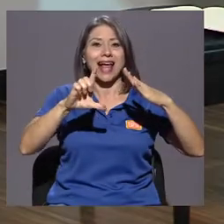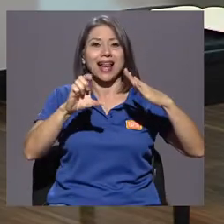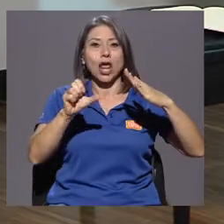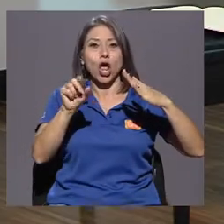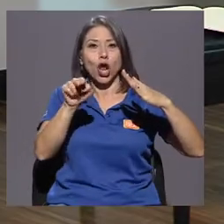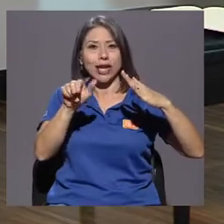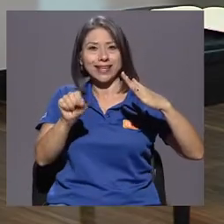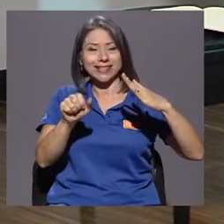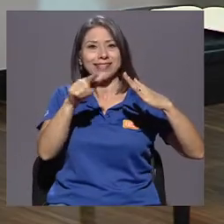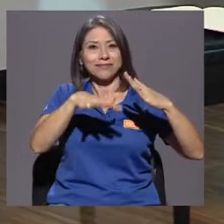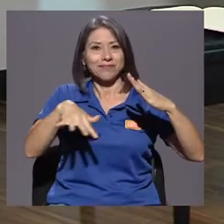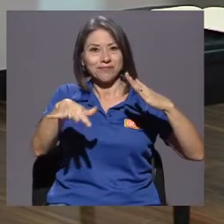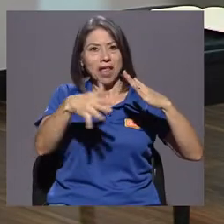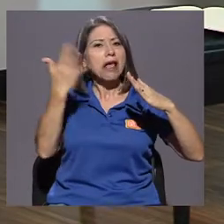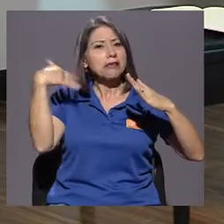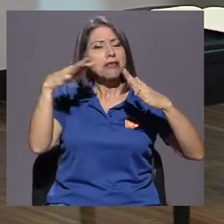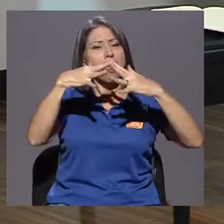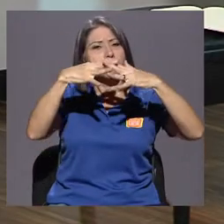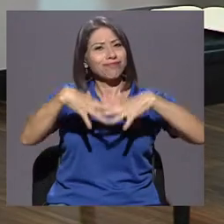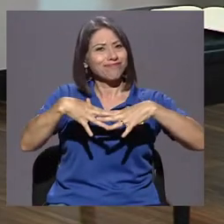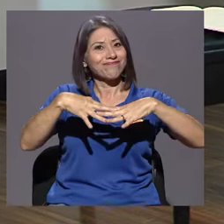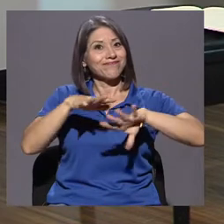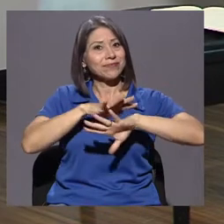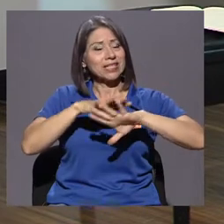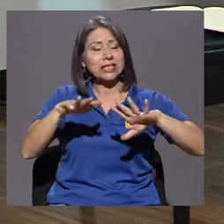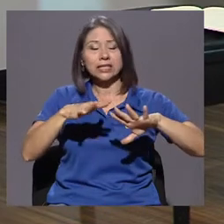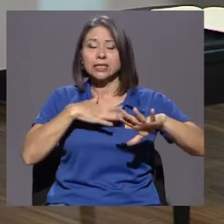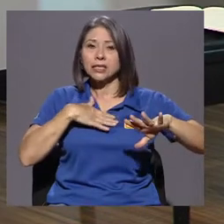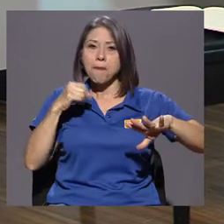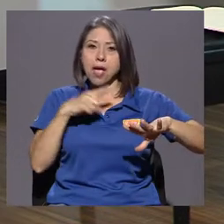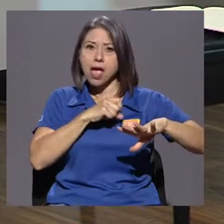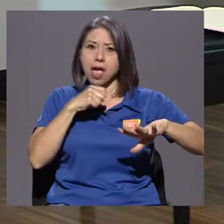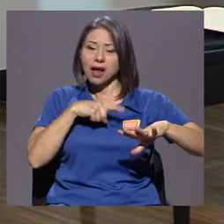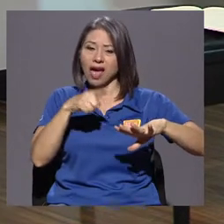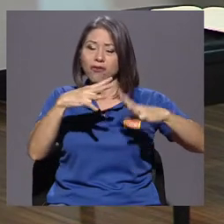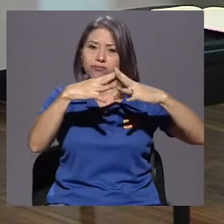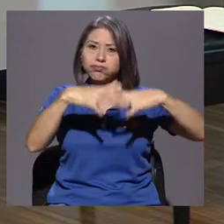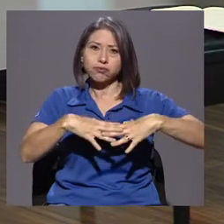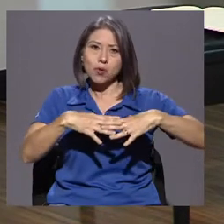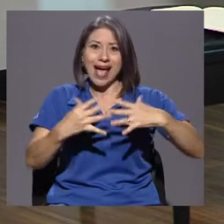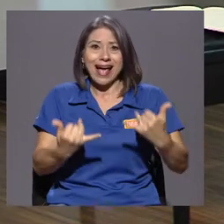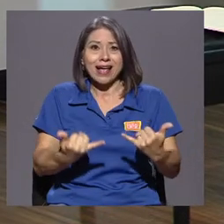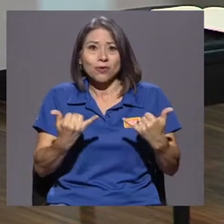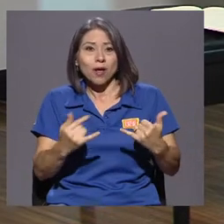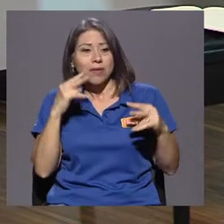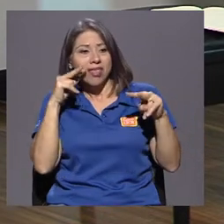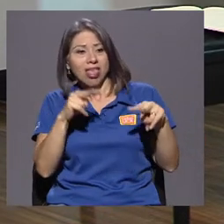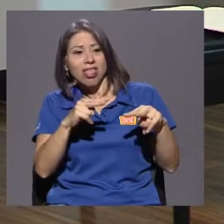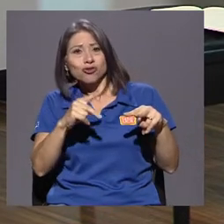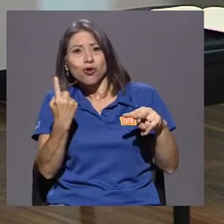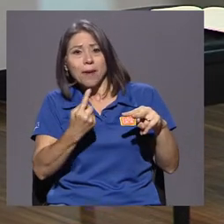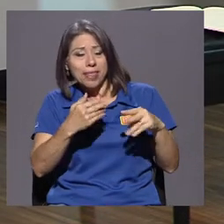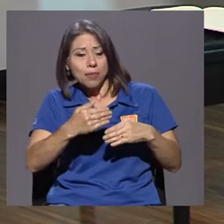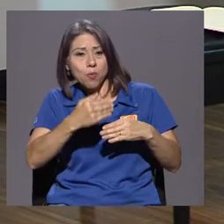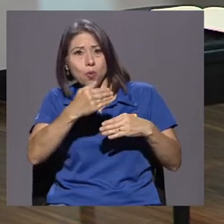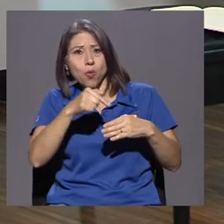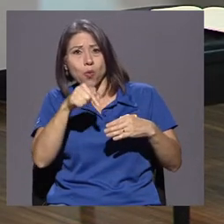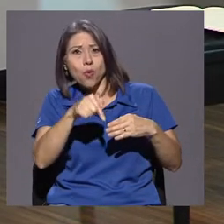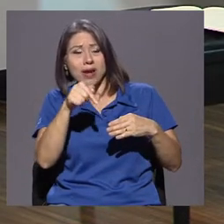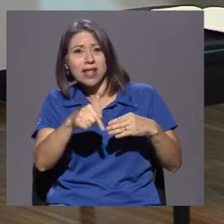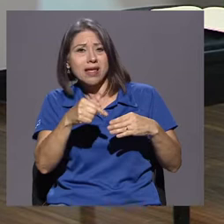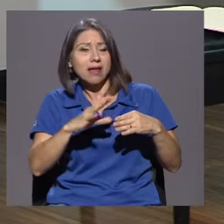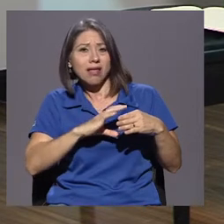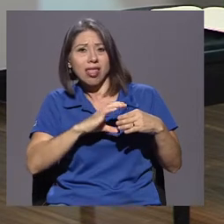que demolieron derruyeron fue un pecado lo que hicieron actualmente queda apenas el murito externo